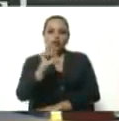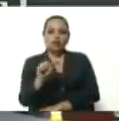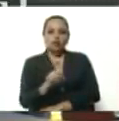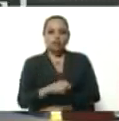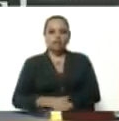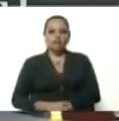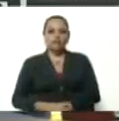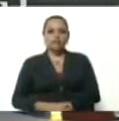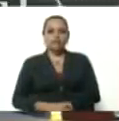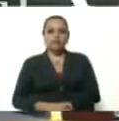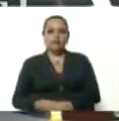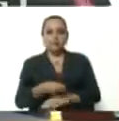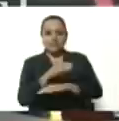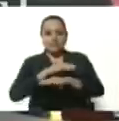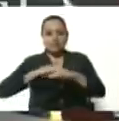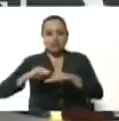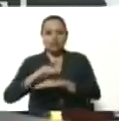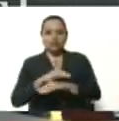Coronado como ministro.